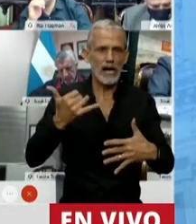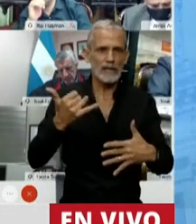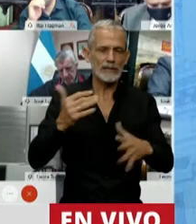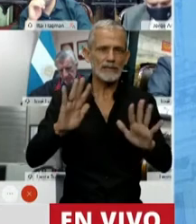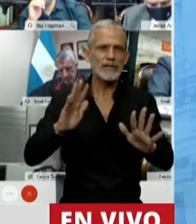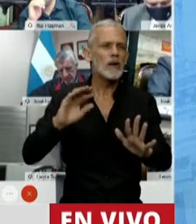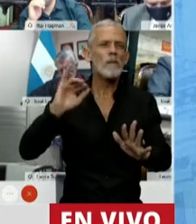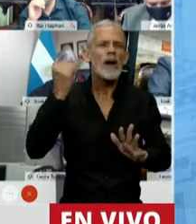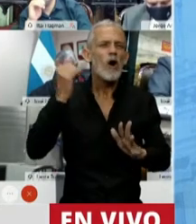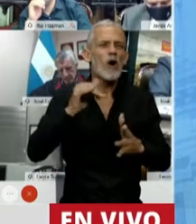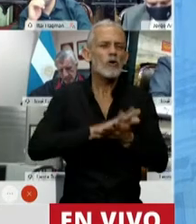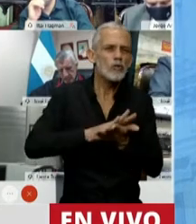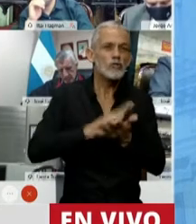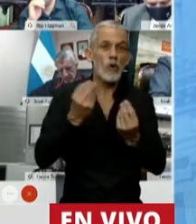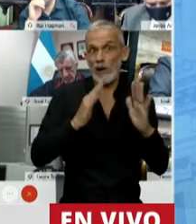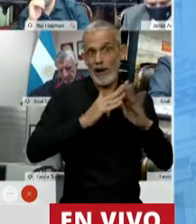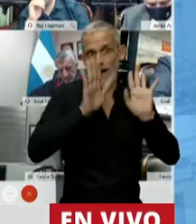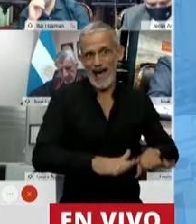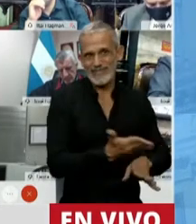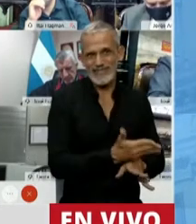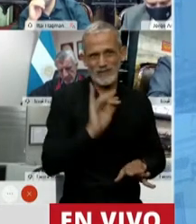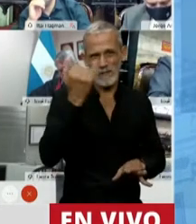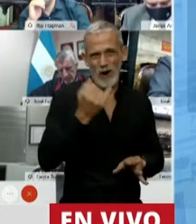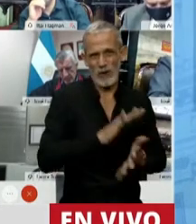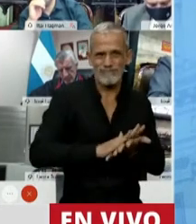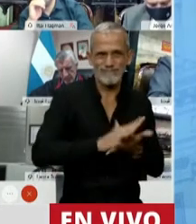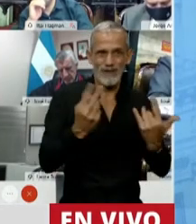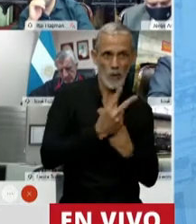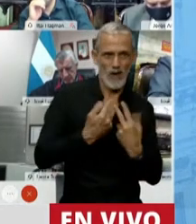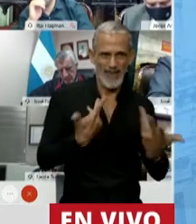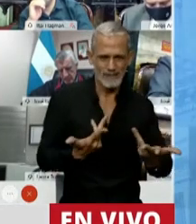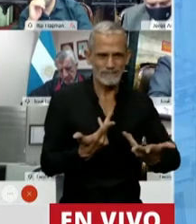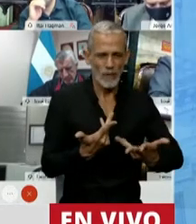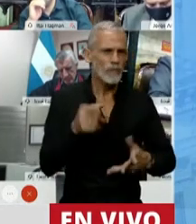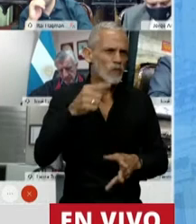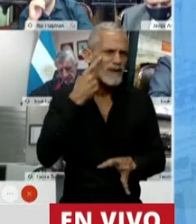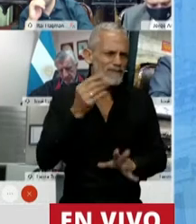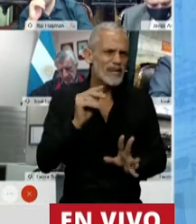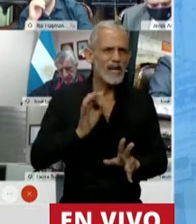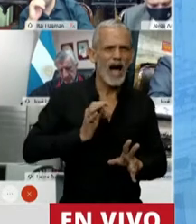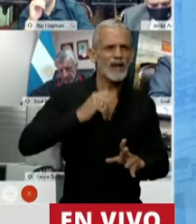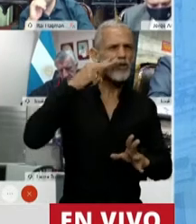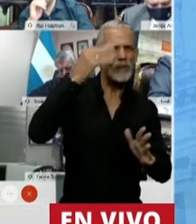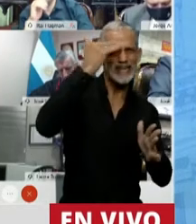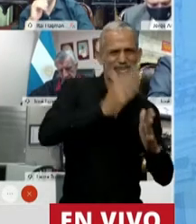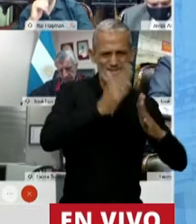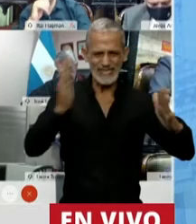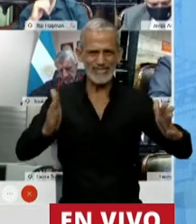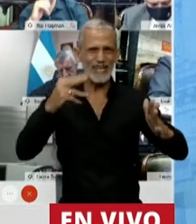mejor remedio quedarse en casa. Pero fíjese usted que entre el año 2015 y el